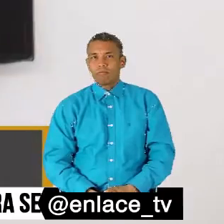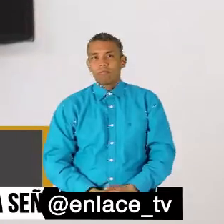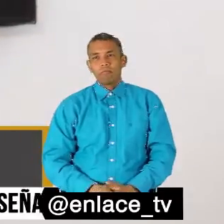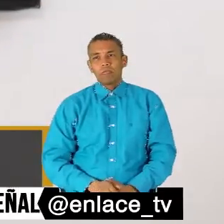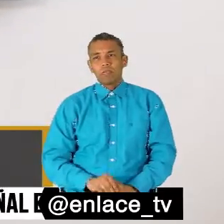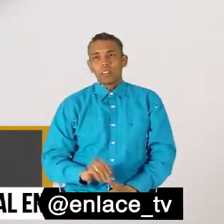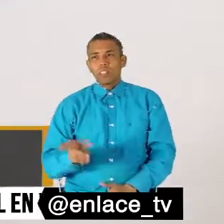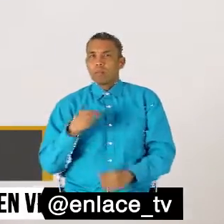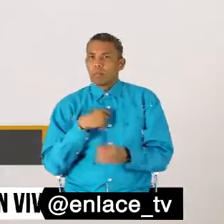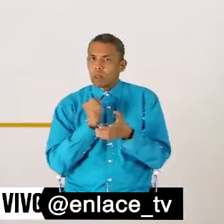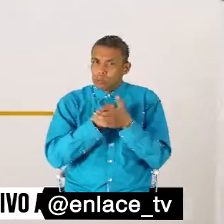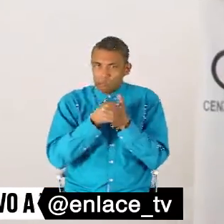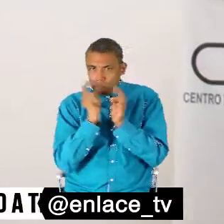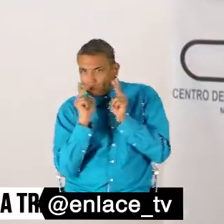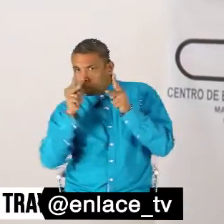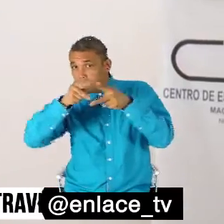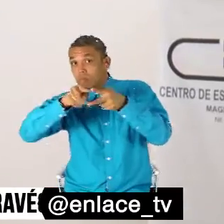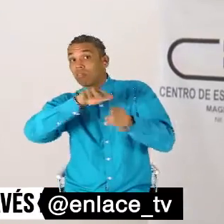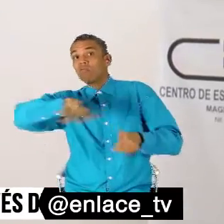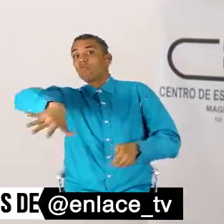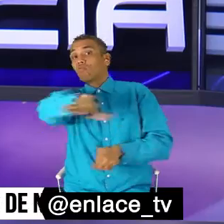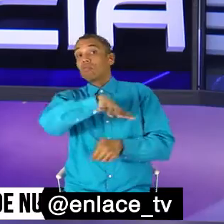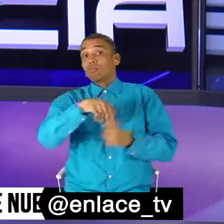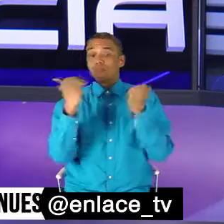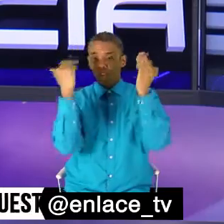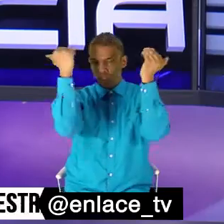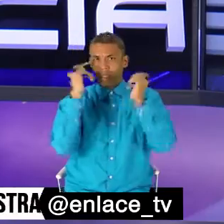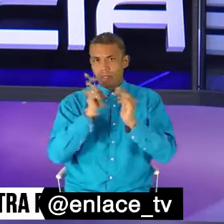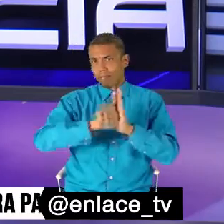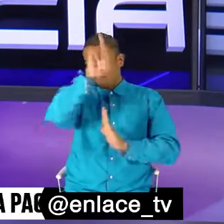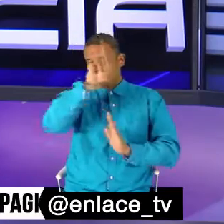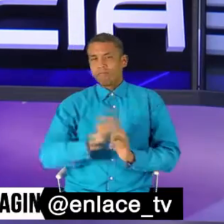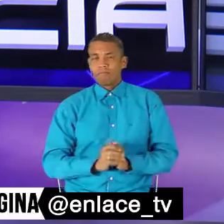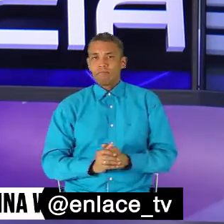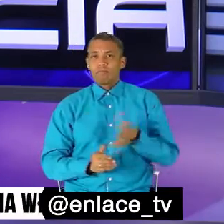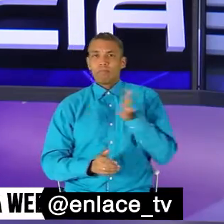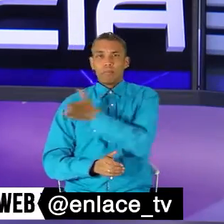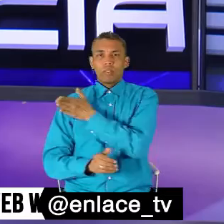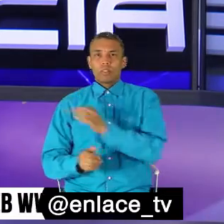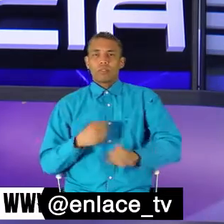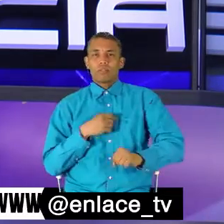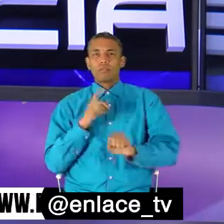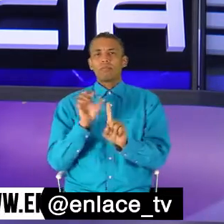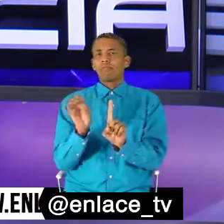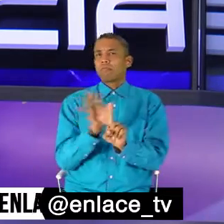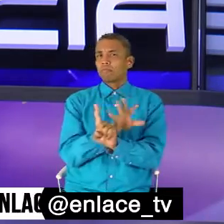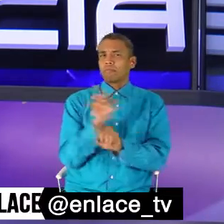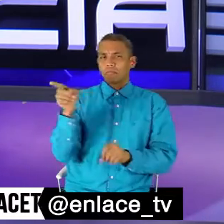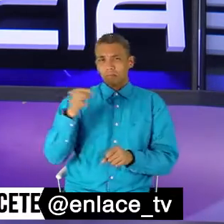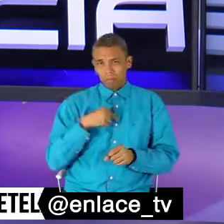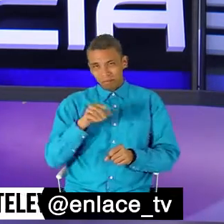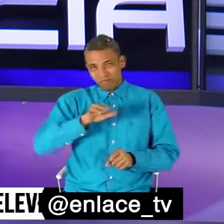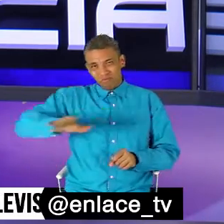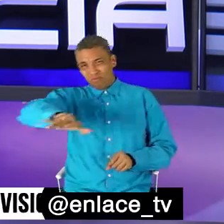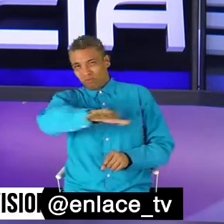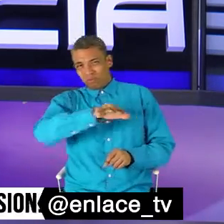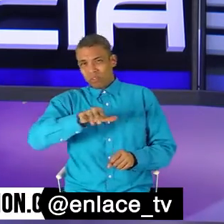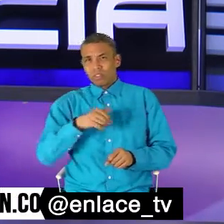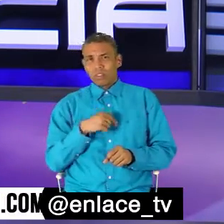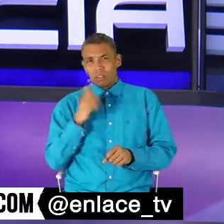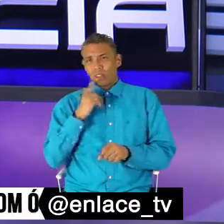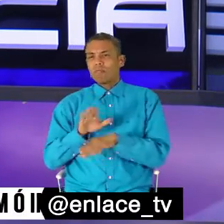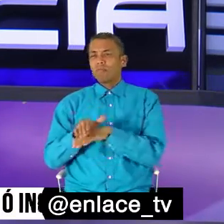herramienta útil en la planeación de un territorio. Y en el corregimiento del Llanito, autoridades adelantaron capacitación vial con jóvenes